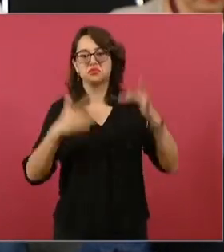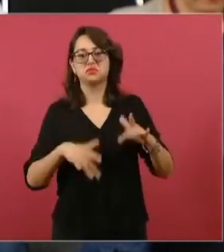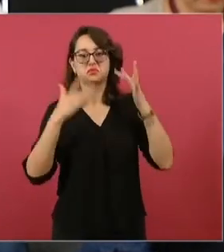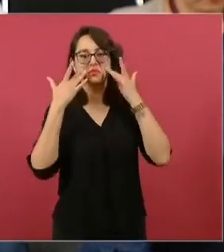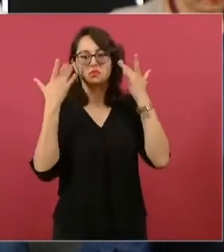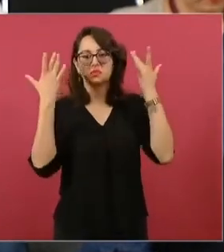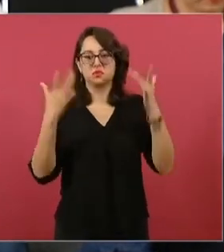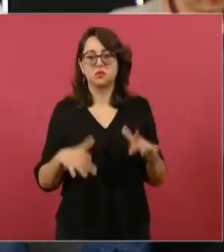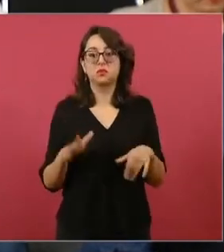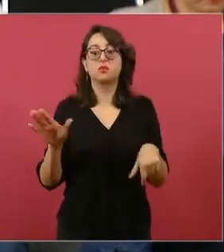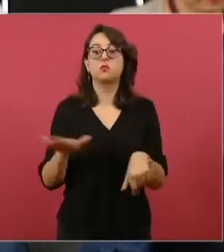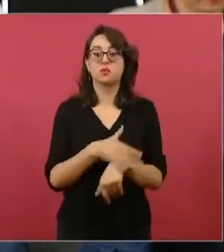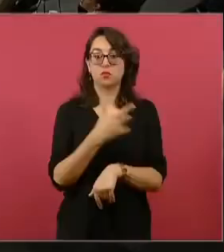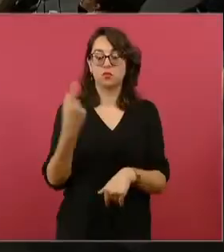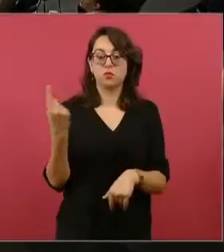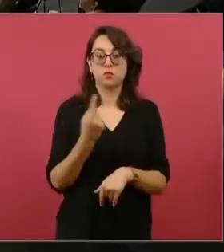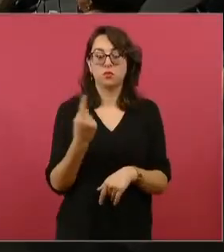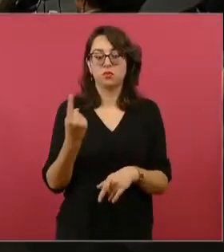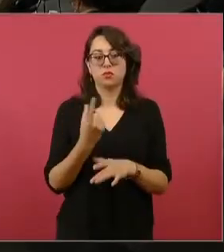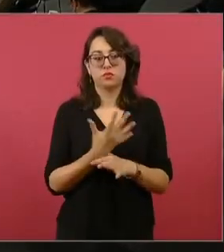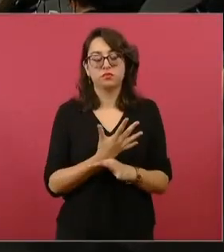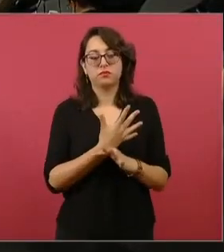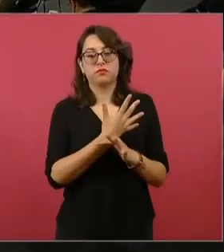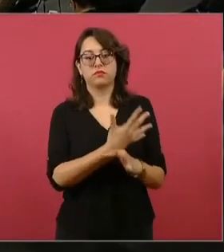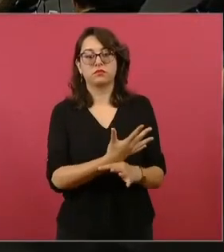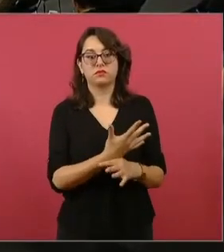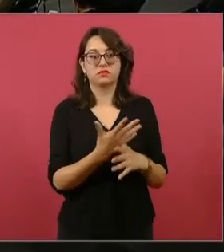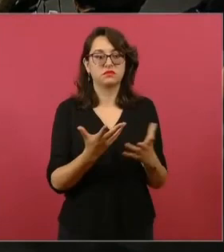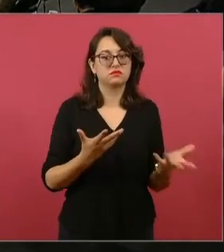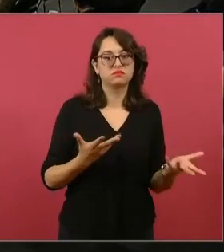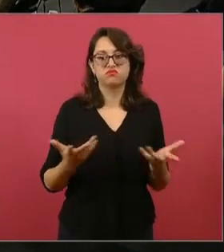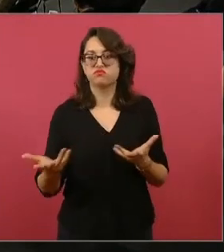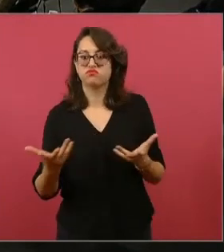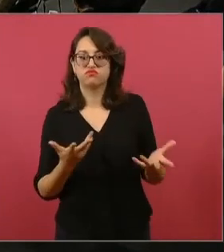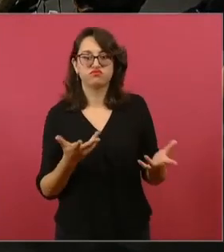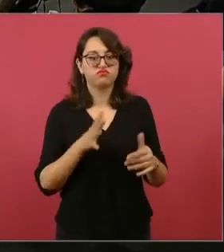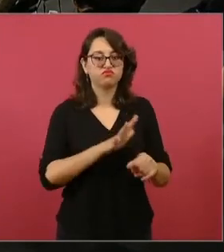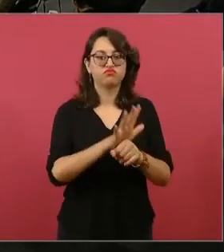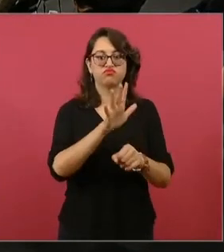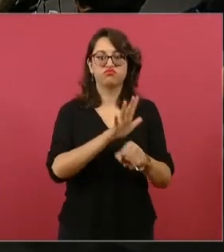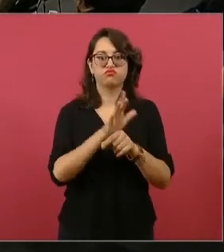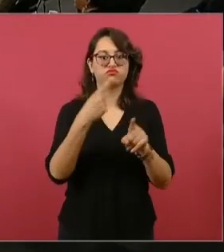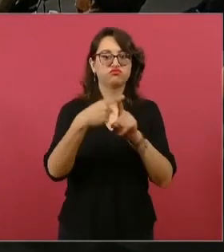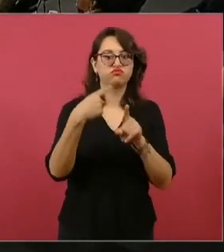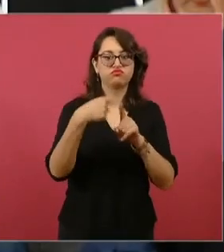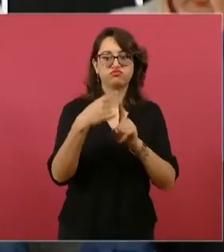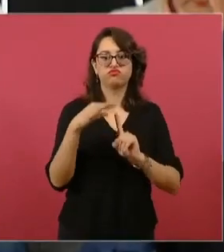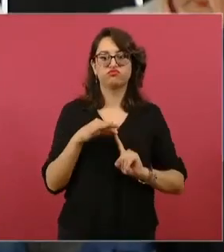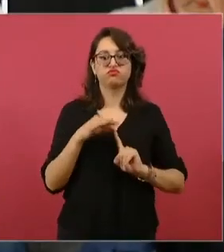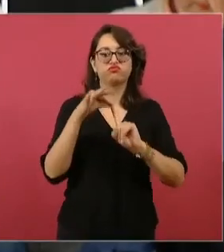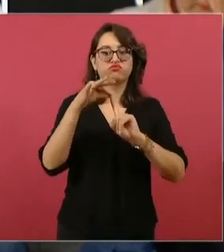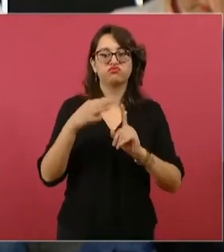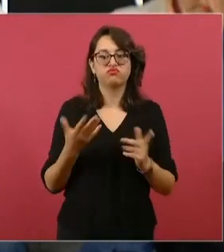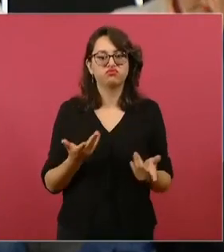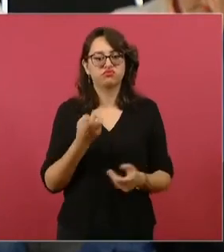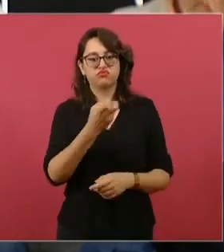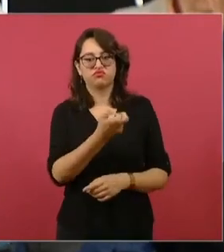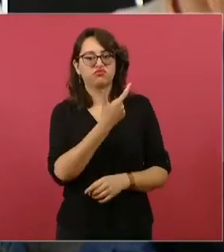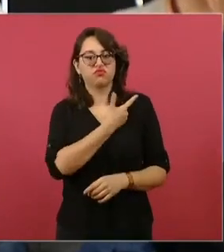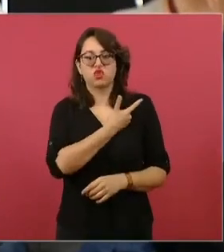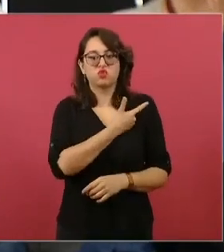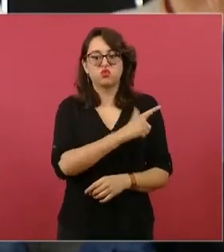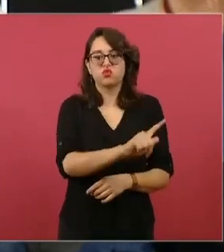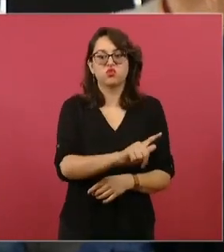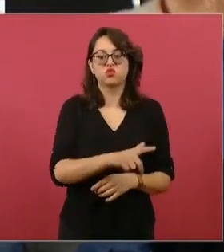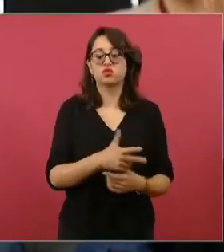partidos ni están de la sociedad civil. Preguntarle cómo ve este tipo de cuestiones. Tal vez no tomen el tema de la encuesta como lo está teniendo